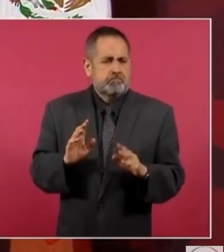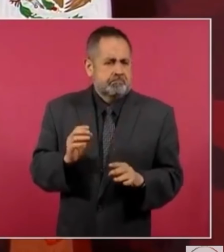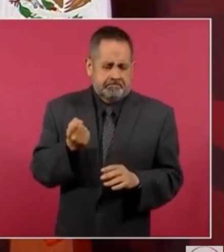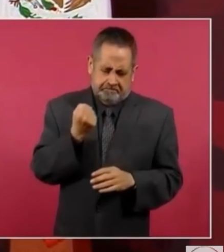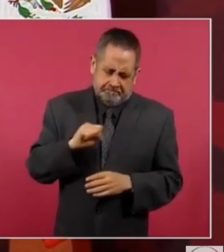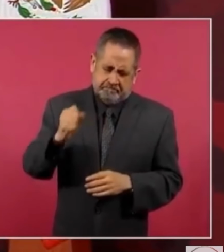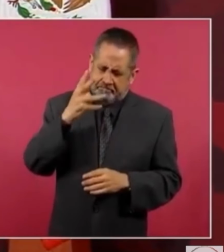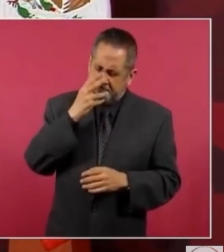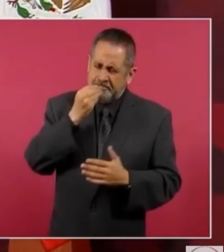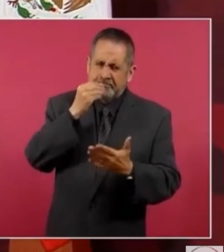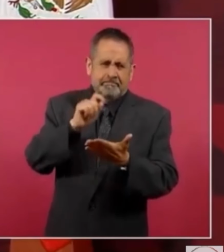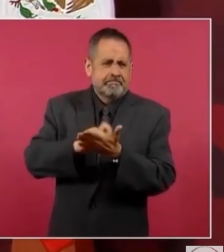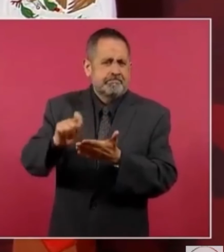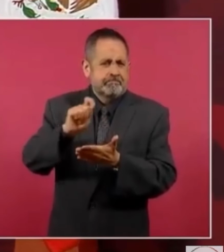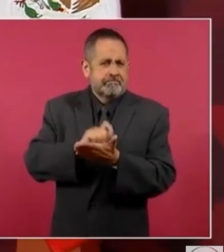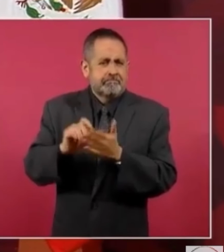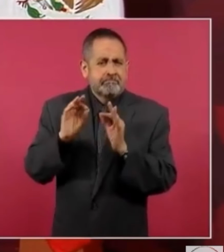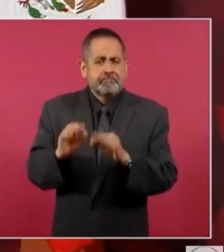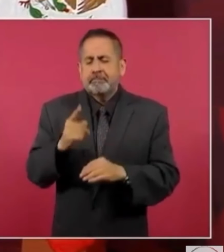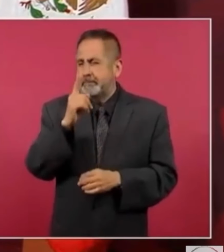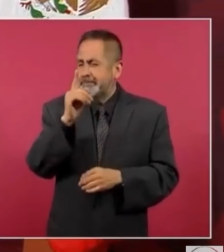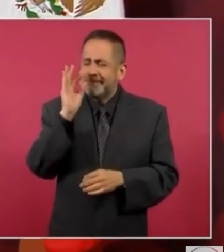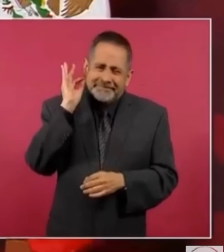pero tiene una